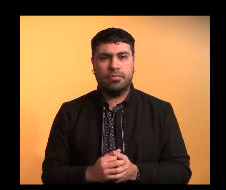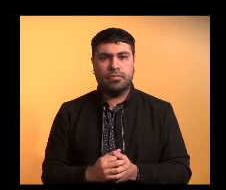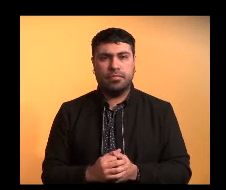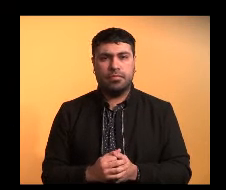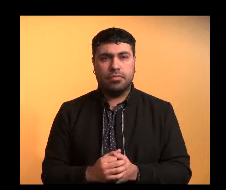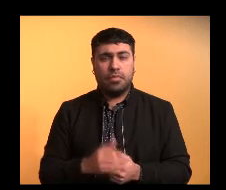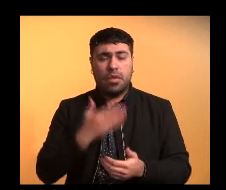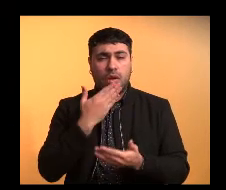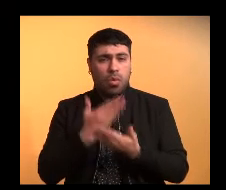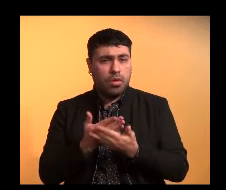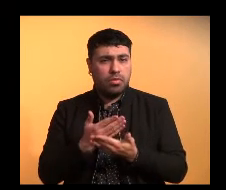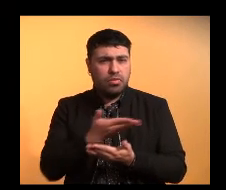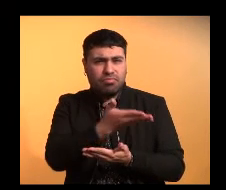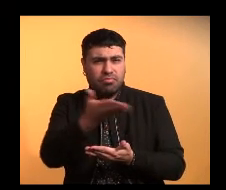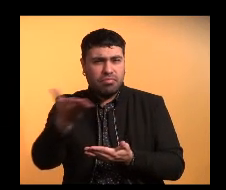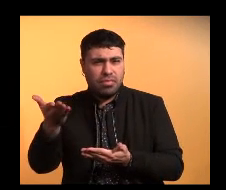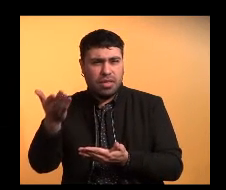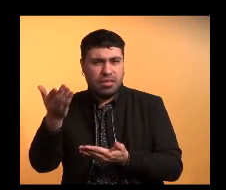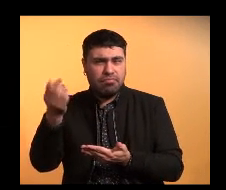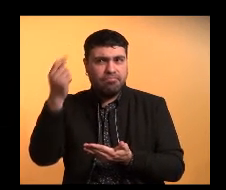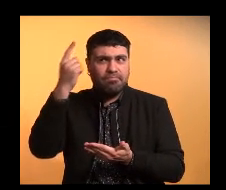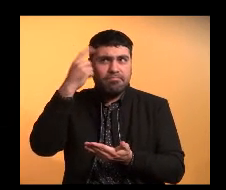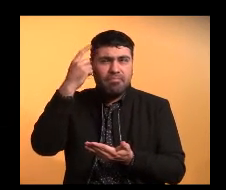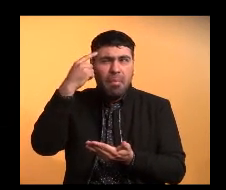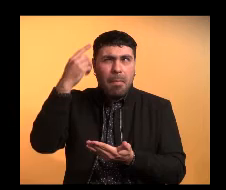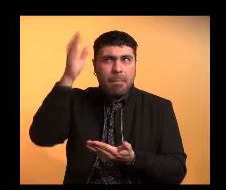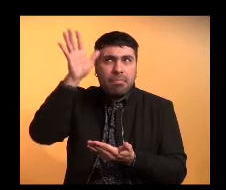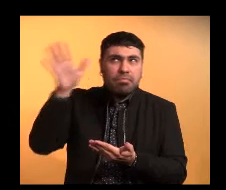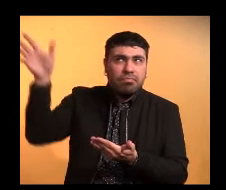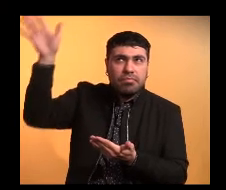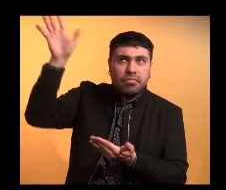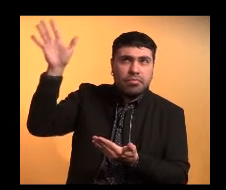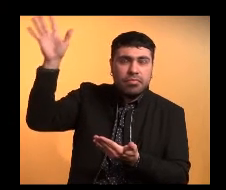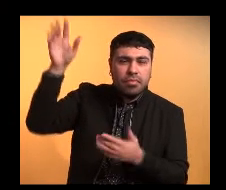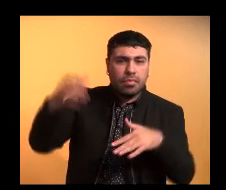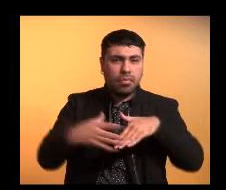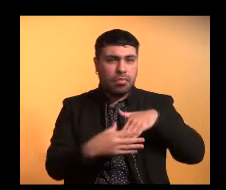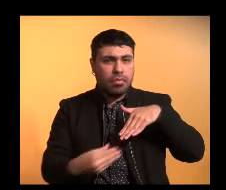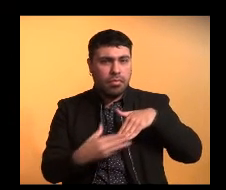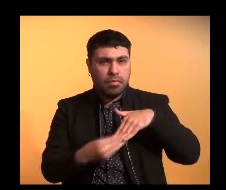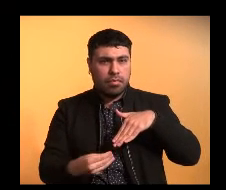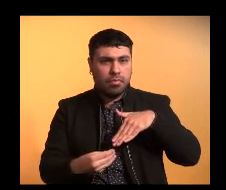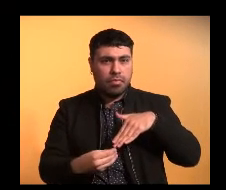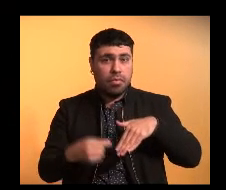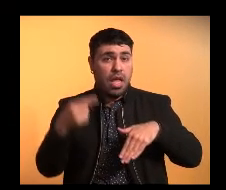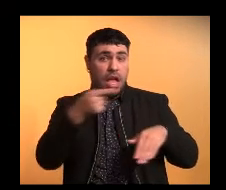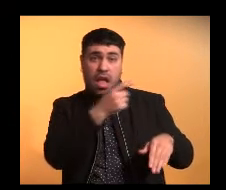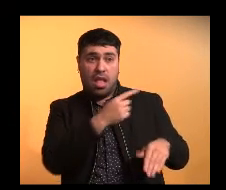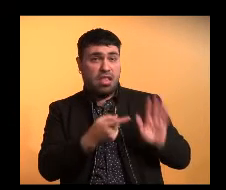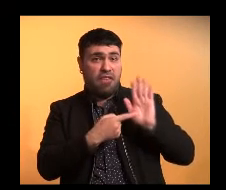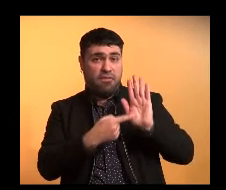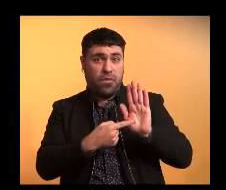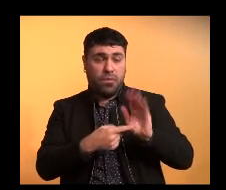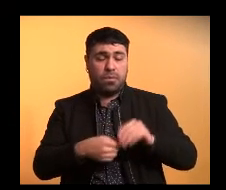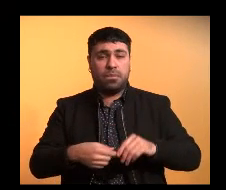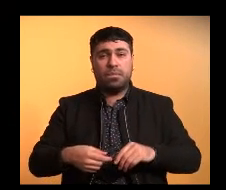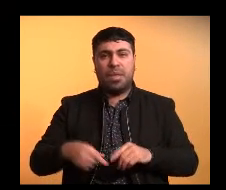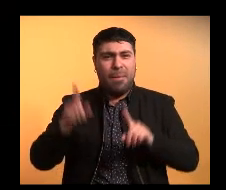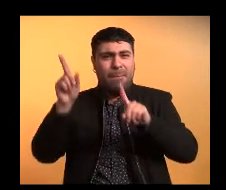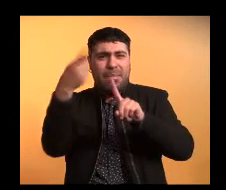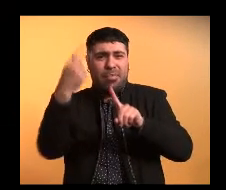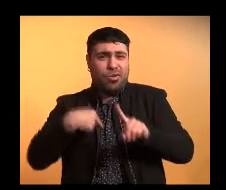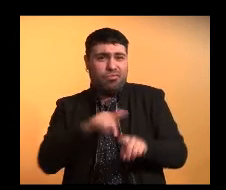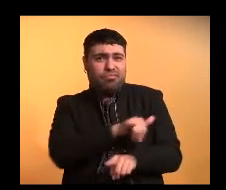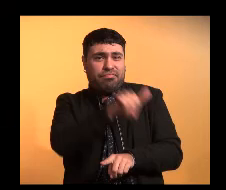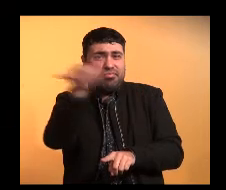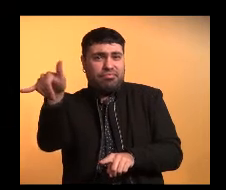Ahora, cuando uno se imagina Antártica, y esta es una fotografía que es de mi primer viaje a la Antártica, esto fue en 2017, fue la primera